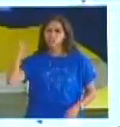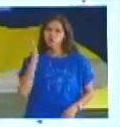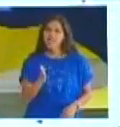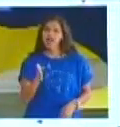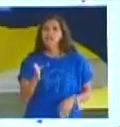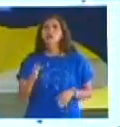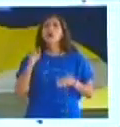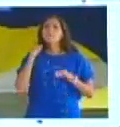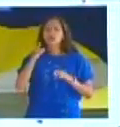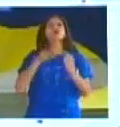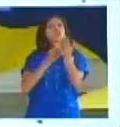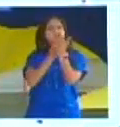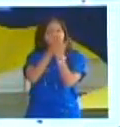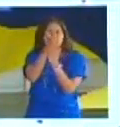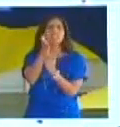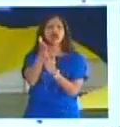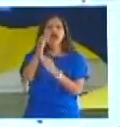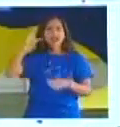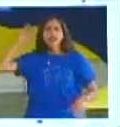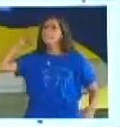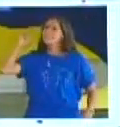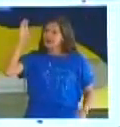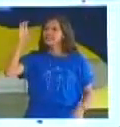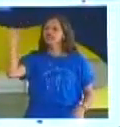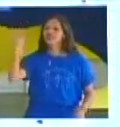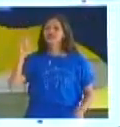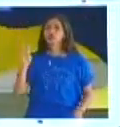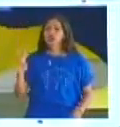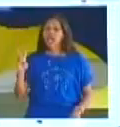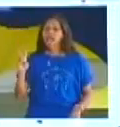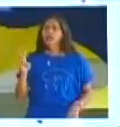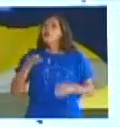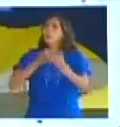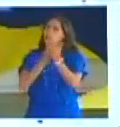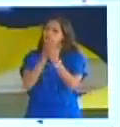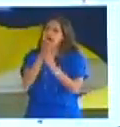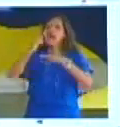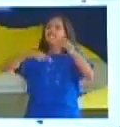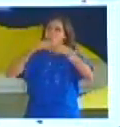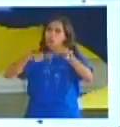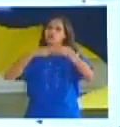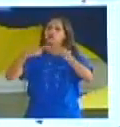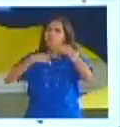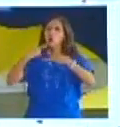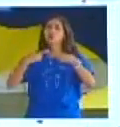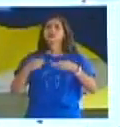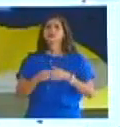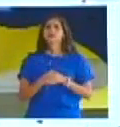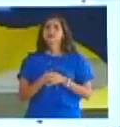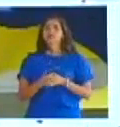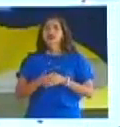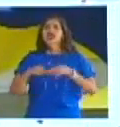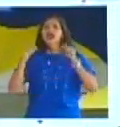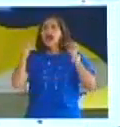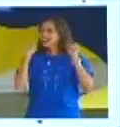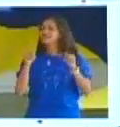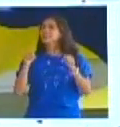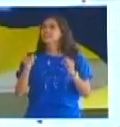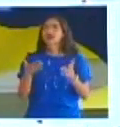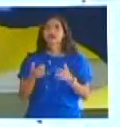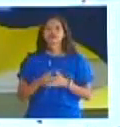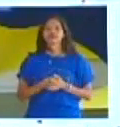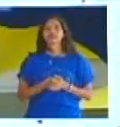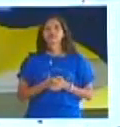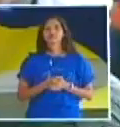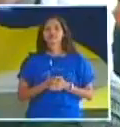sancionarlo por su lealtad a la patria venezolana, por su lealtad a la revolución bolivariana. Aquí están invitados